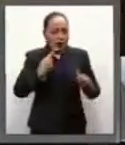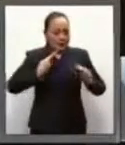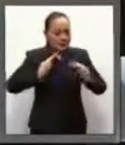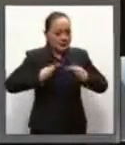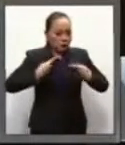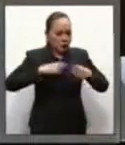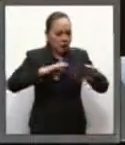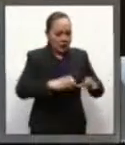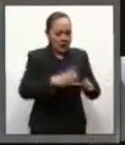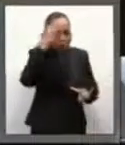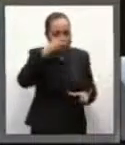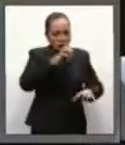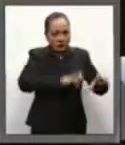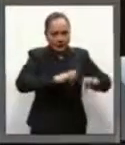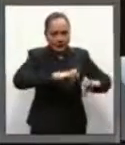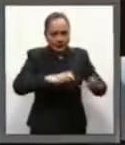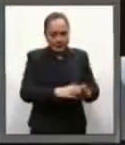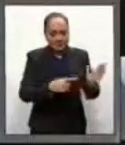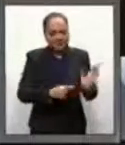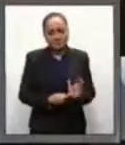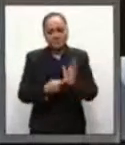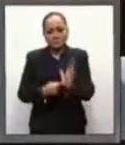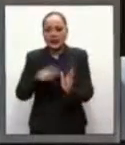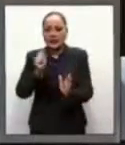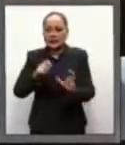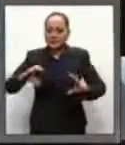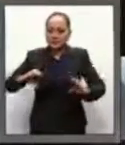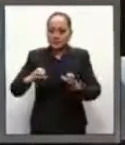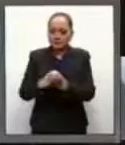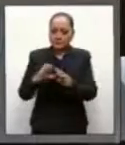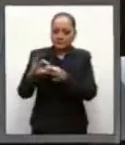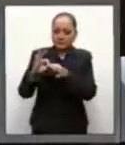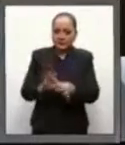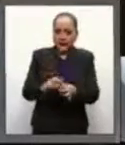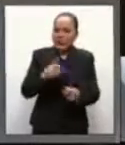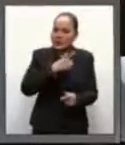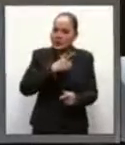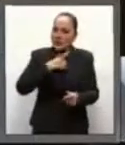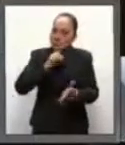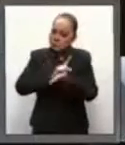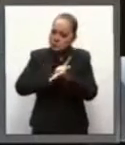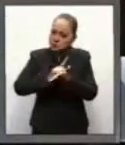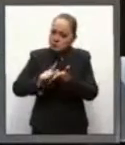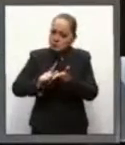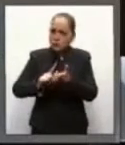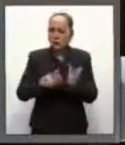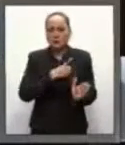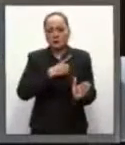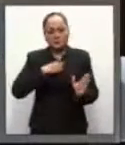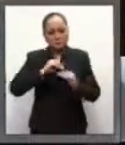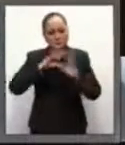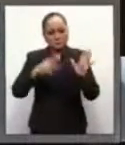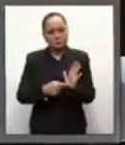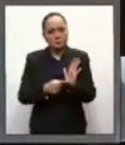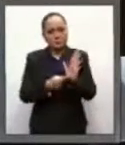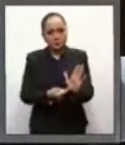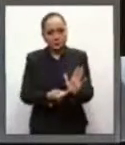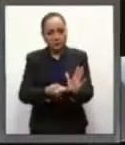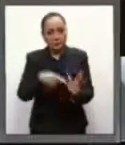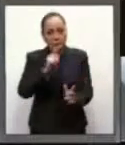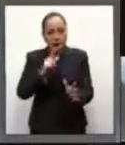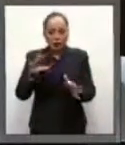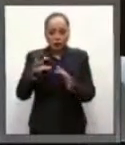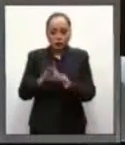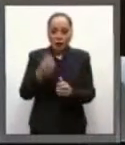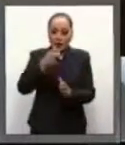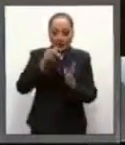que los privados muestren que sus recursos no son ilícitos y que declaren, pero está mal planteado